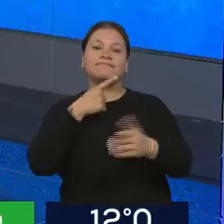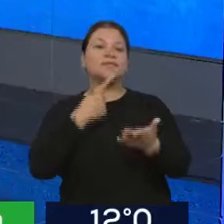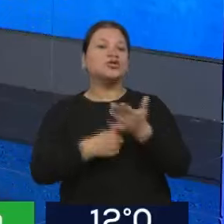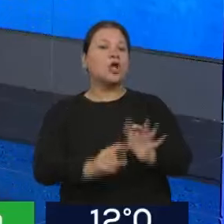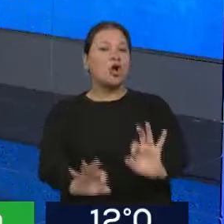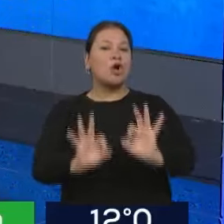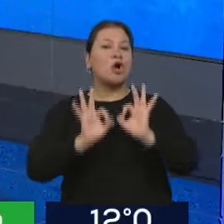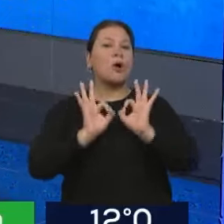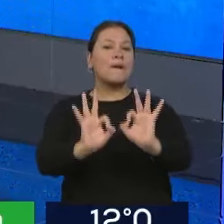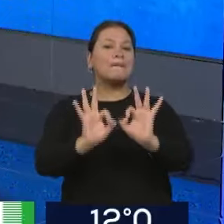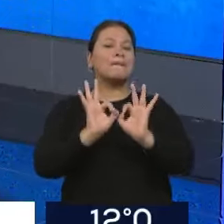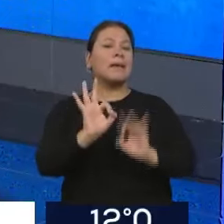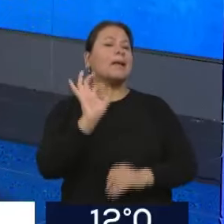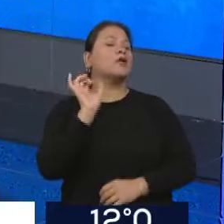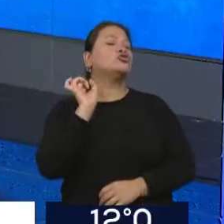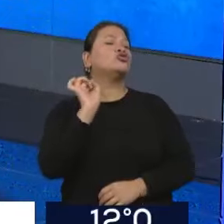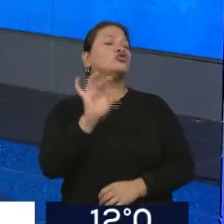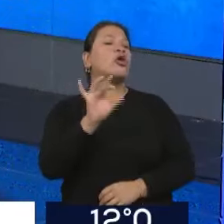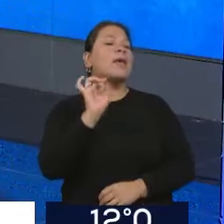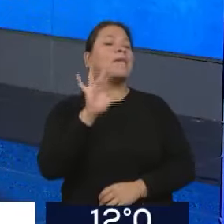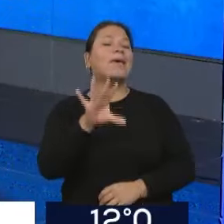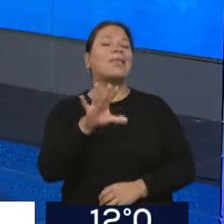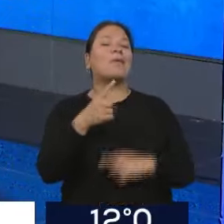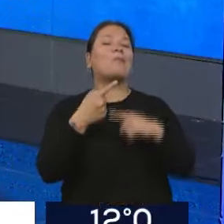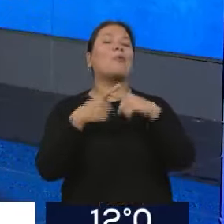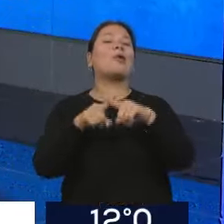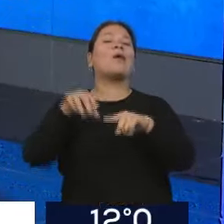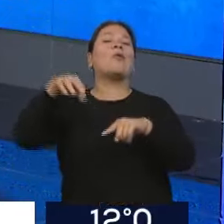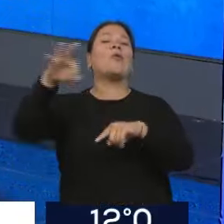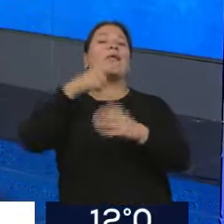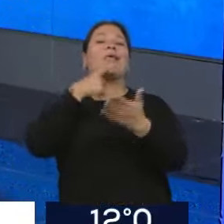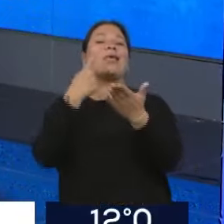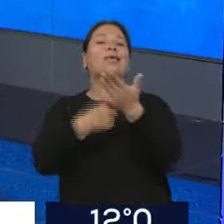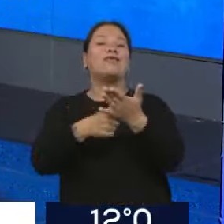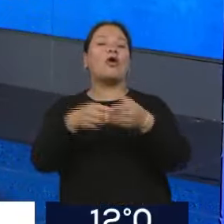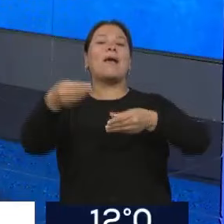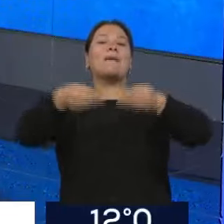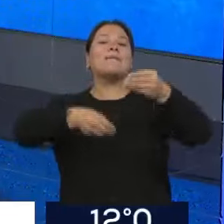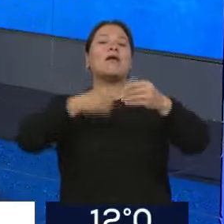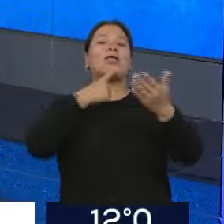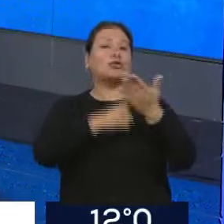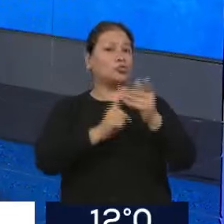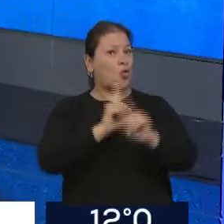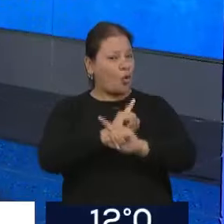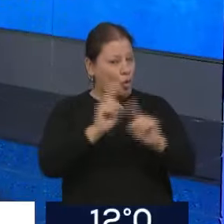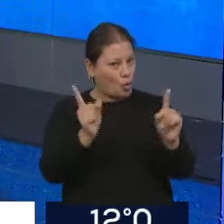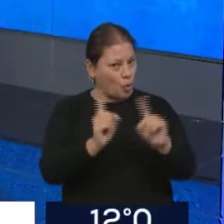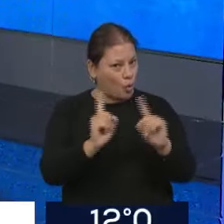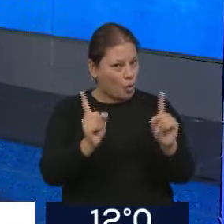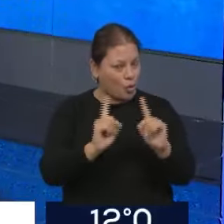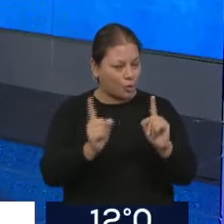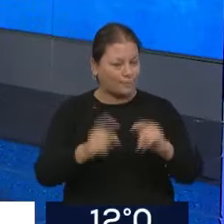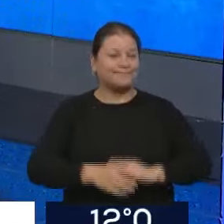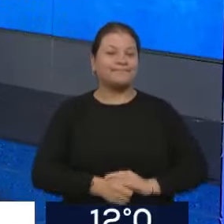que solamente son los tecnócratas los que toman las decisiones sería un error de principiante, sería